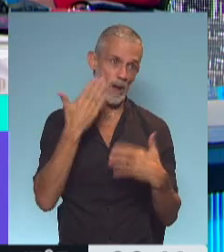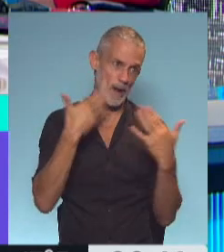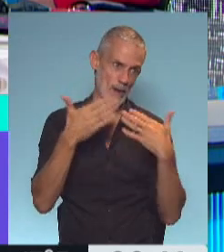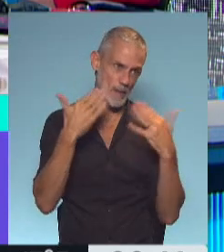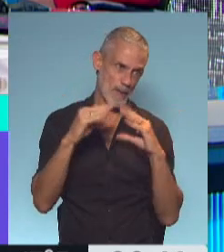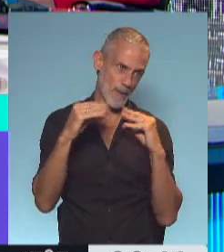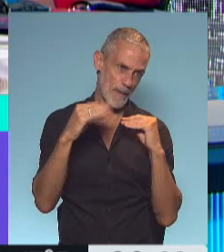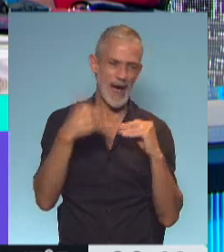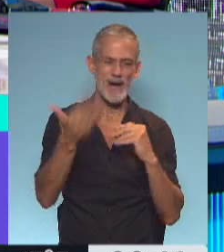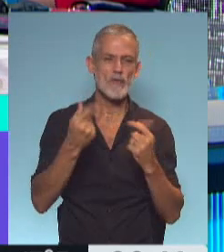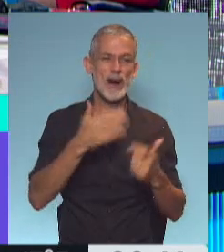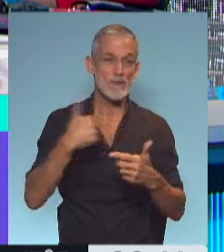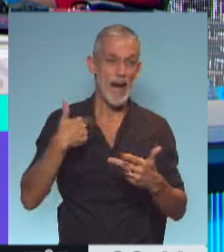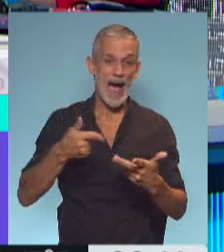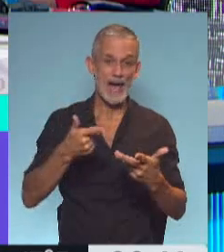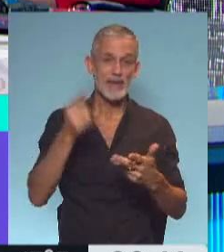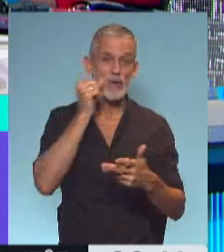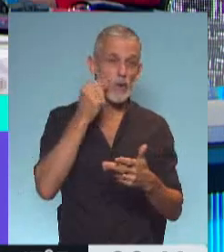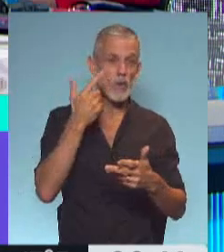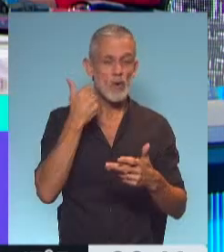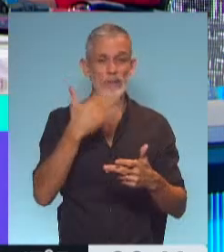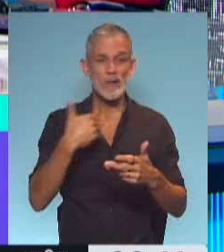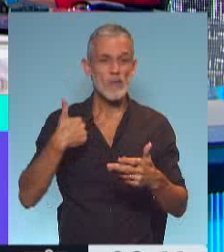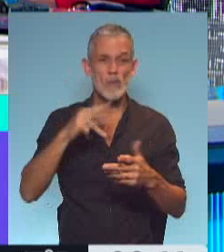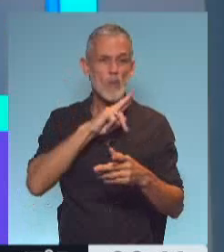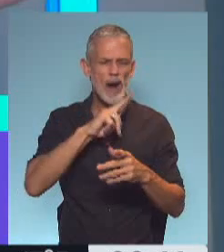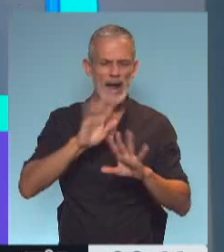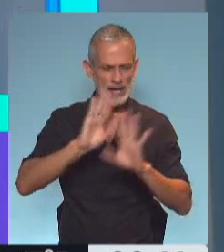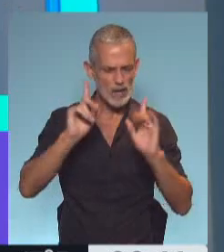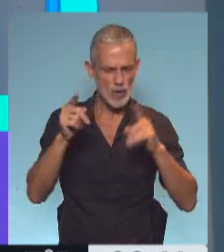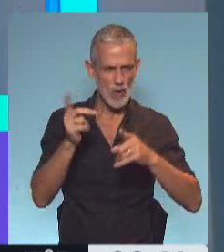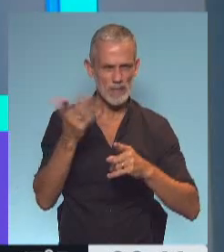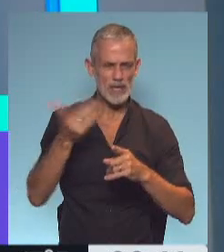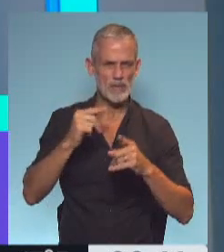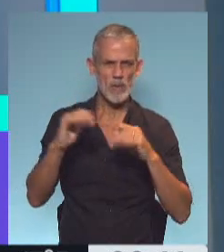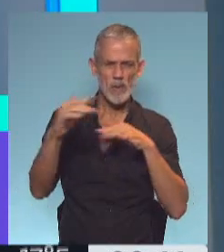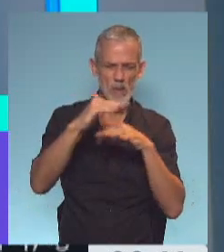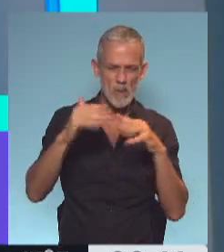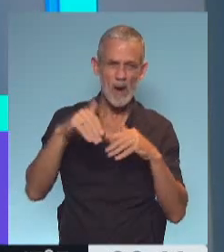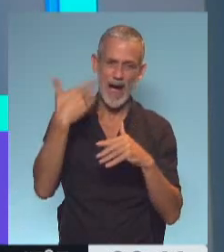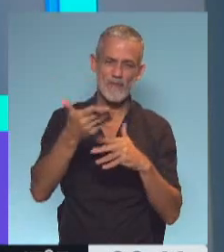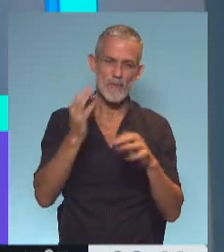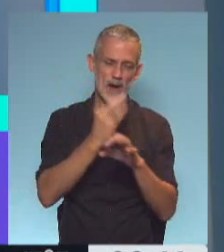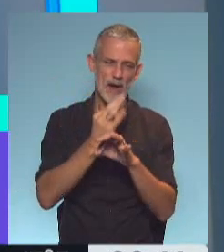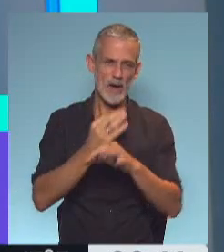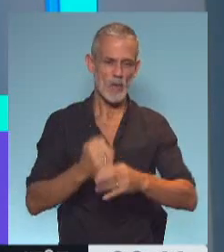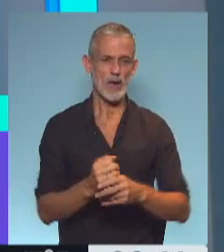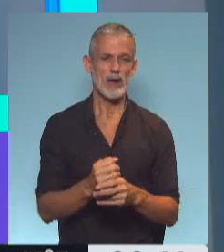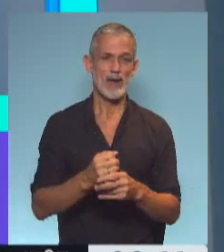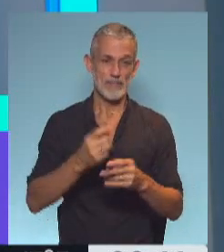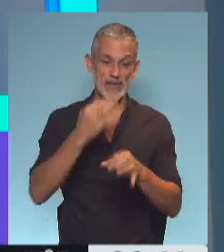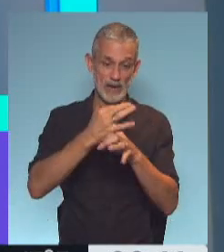Le dan a la lengua. Y eso es un problema. Hombres y mujeres, claro, no hay distinción de género. Eso es fundamental. Todo lo que pueda pasar en el